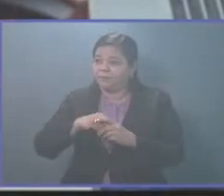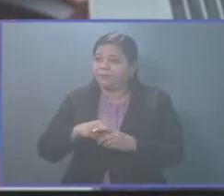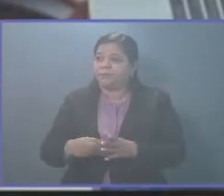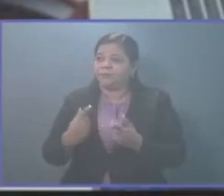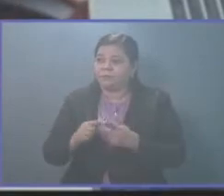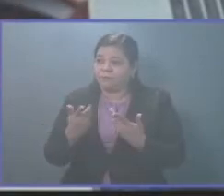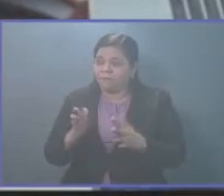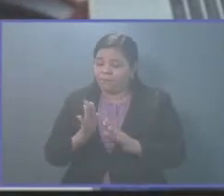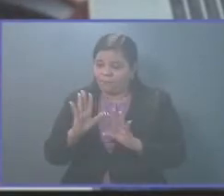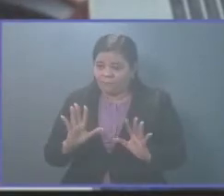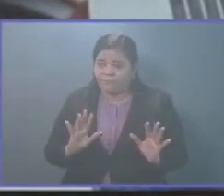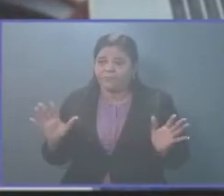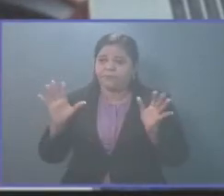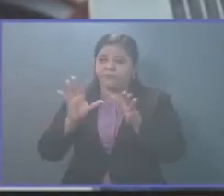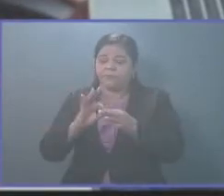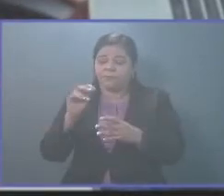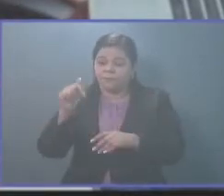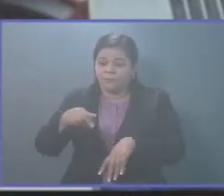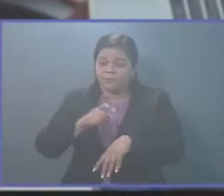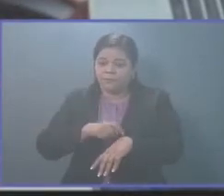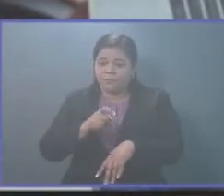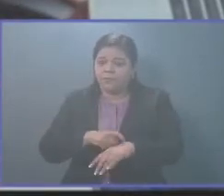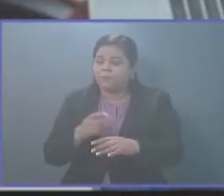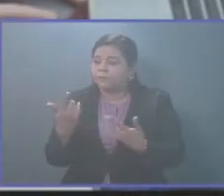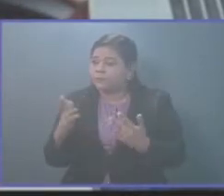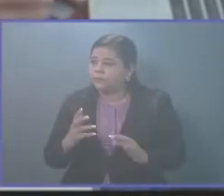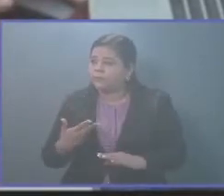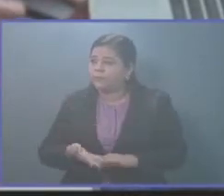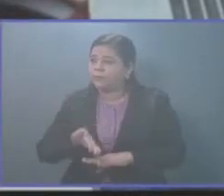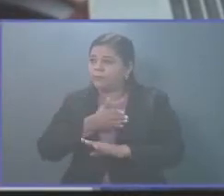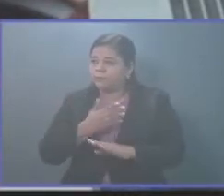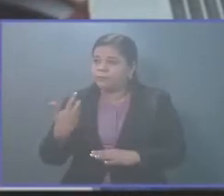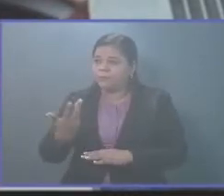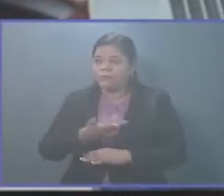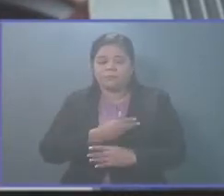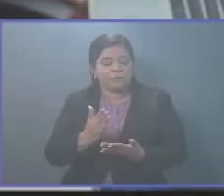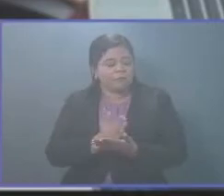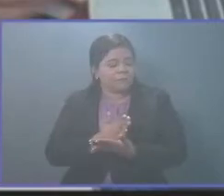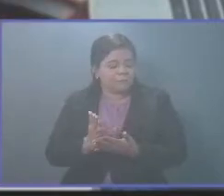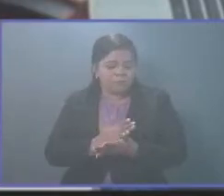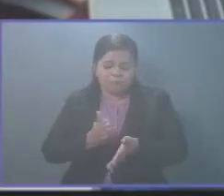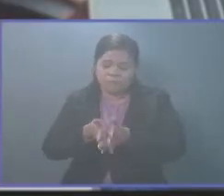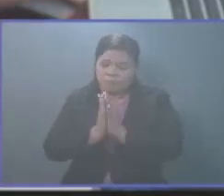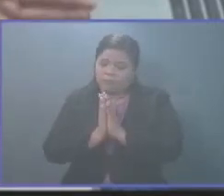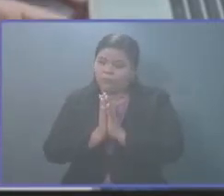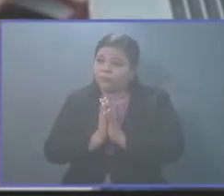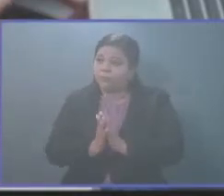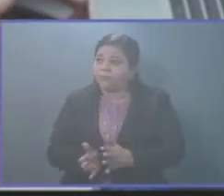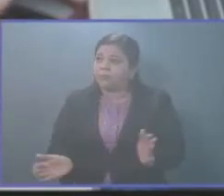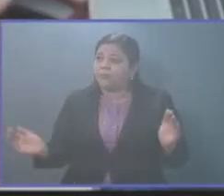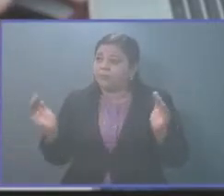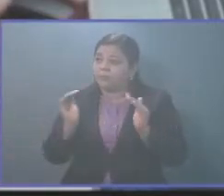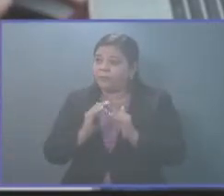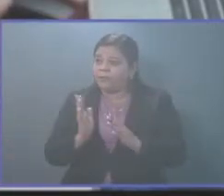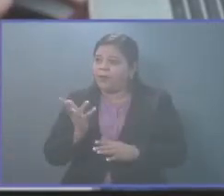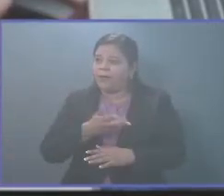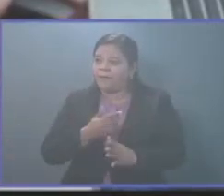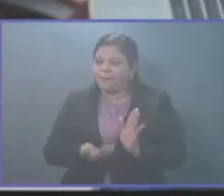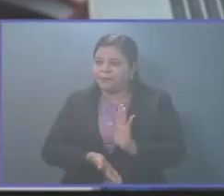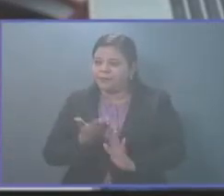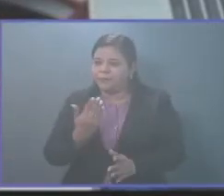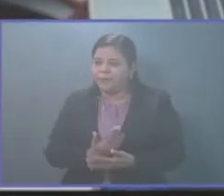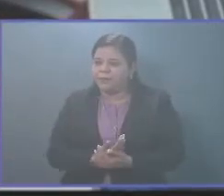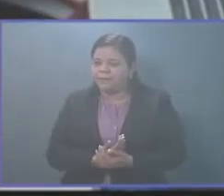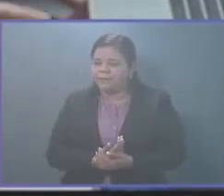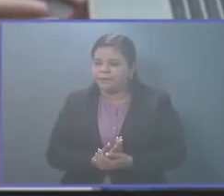a profundizar. Hasta la fecha no hemos hecho, mejor dicho, hasta la fecha que presentamos este informe,